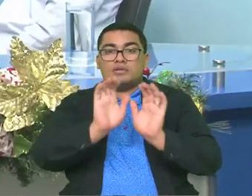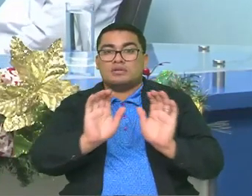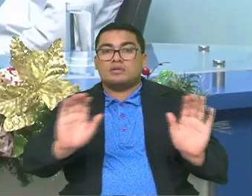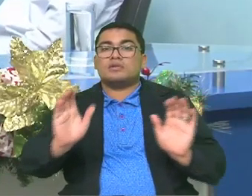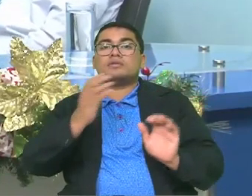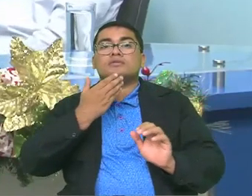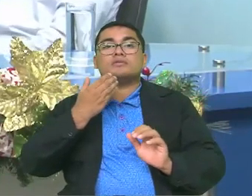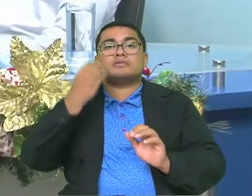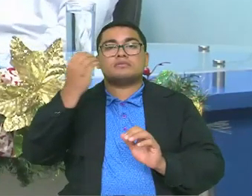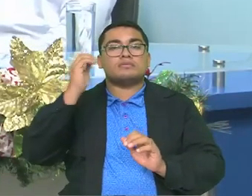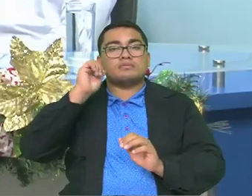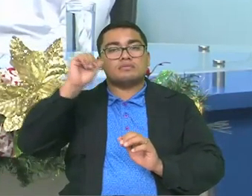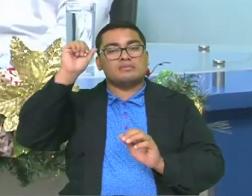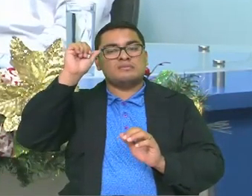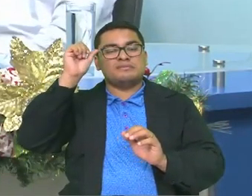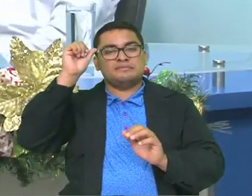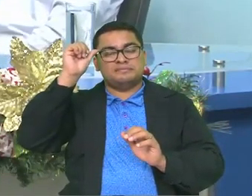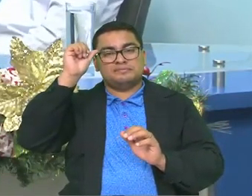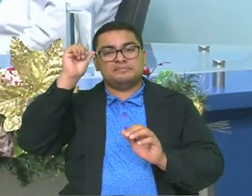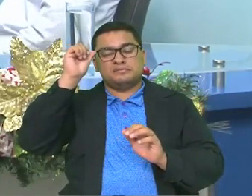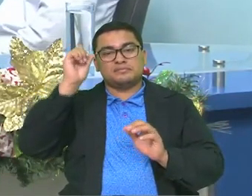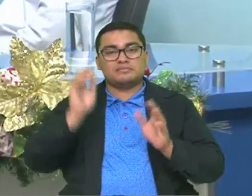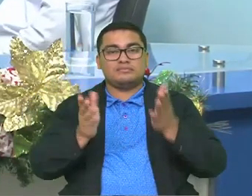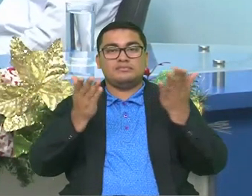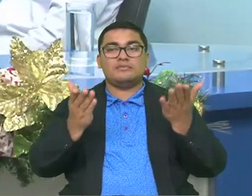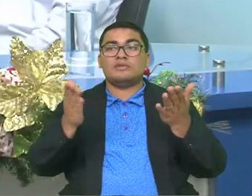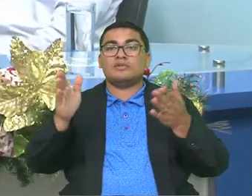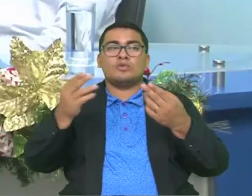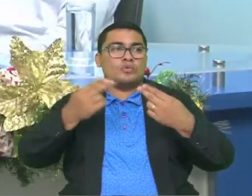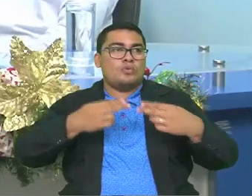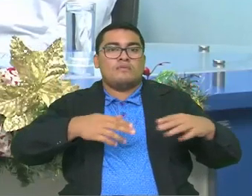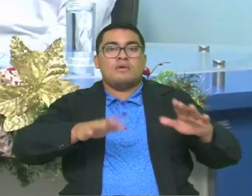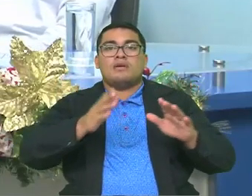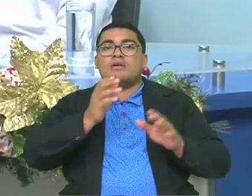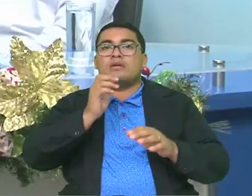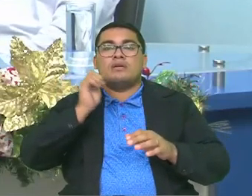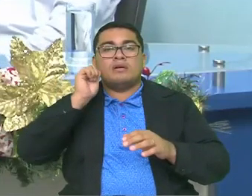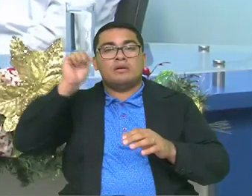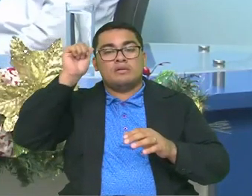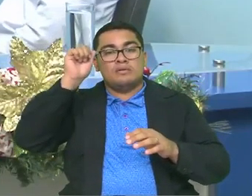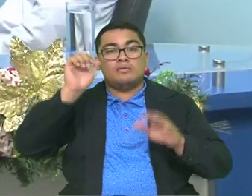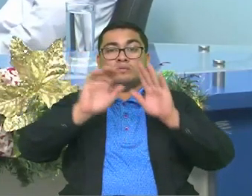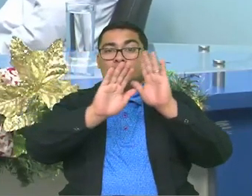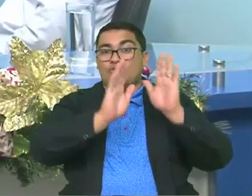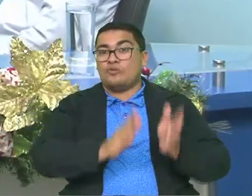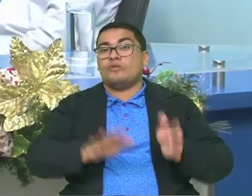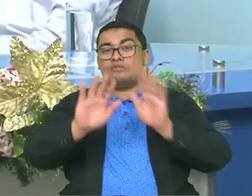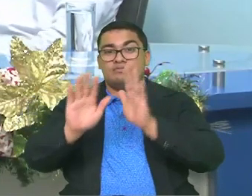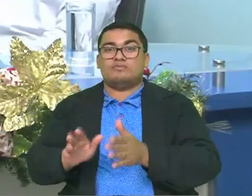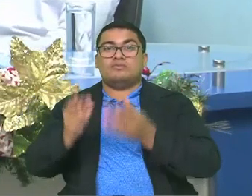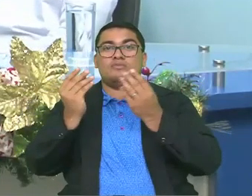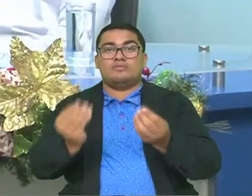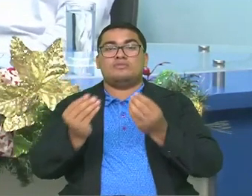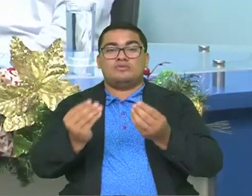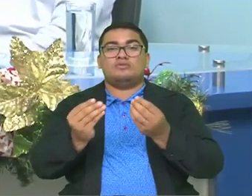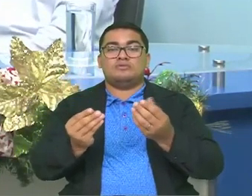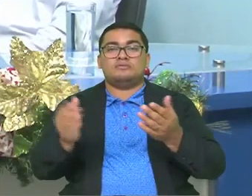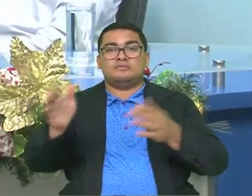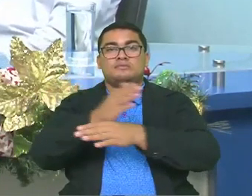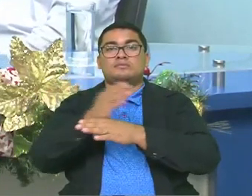ver, no te puede expresar al padre de familia que ha perdido la visión. Sí, la neuritis óptica como tal puede